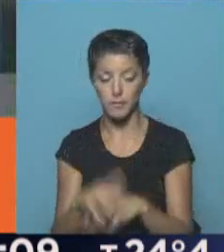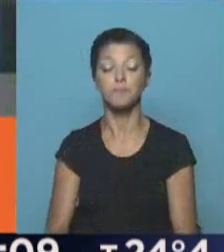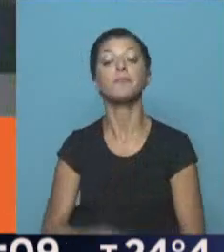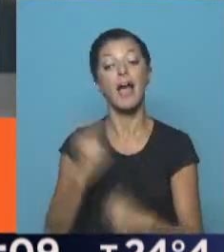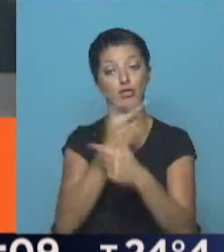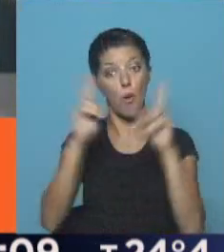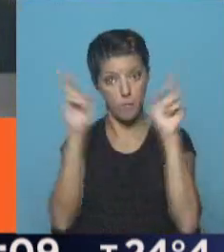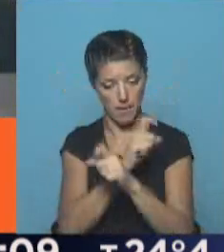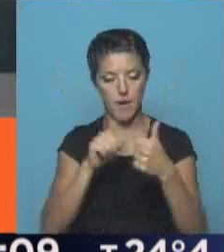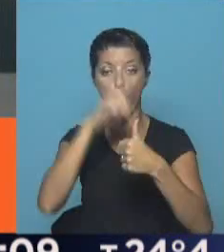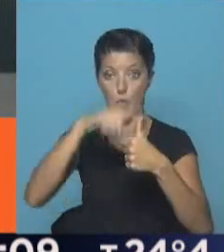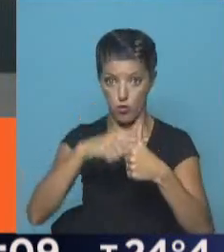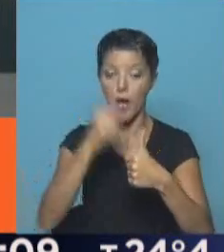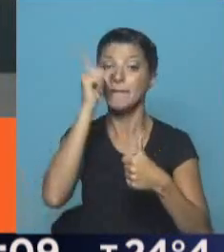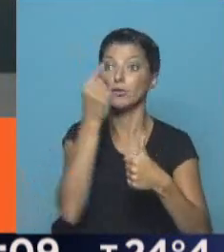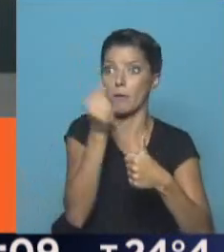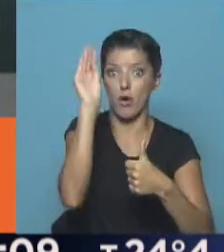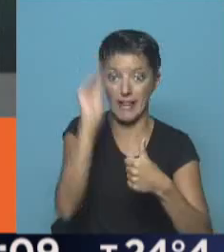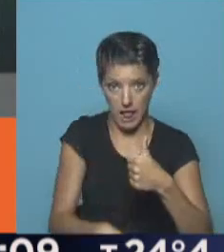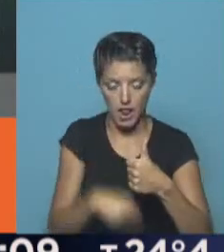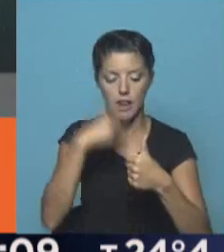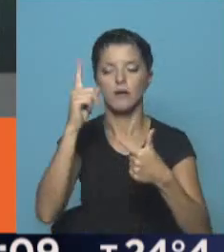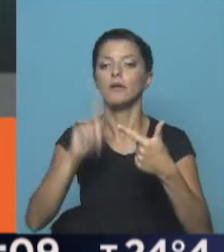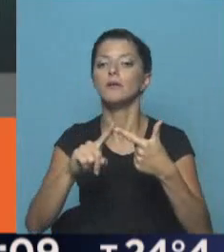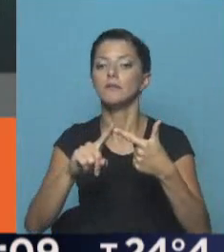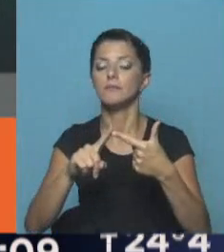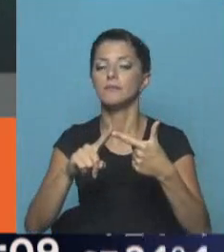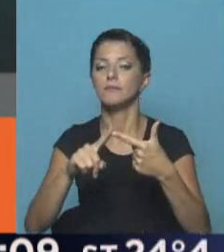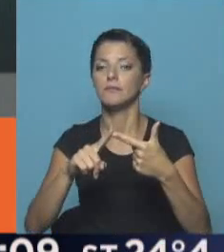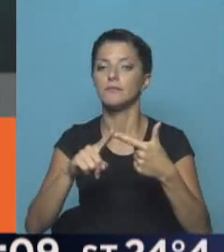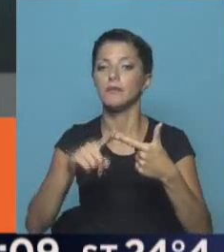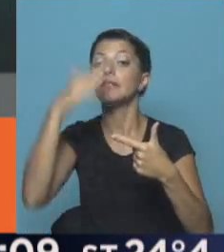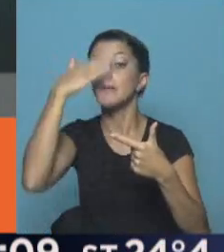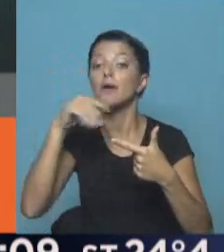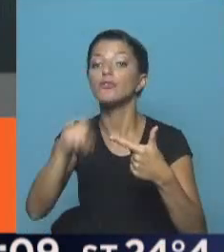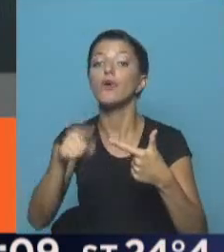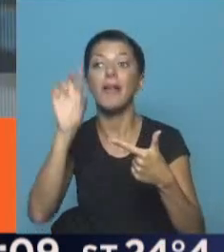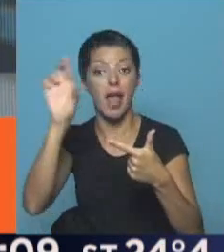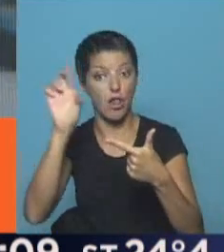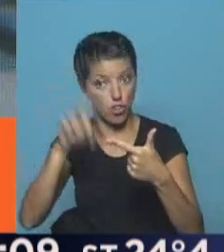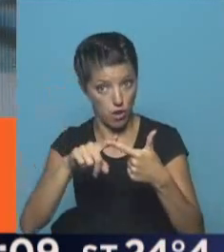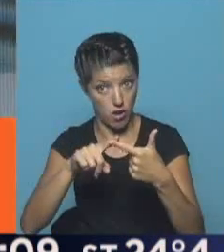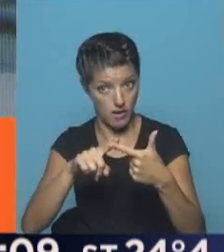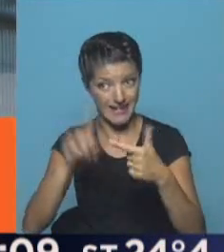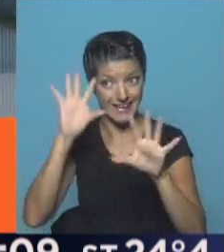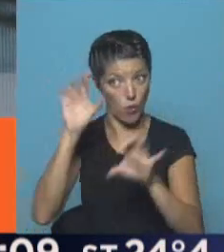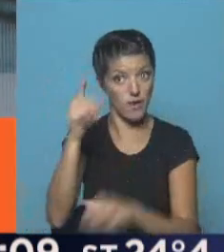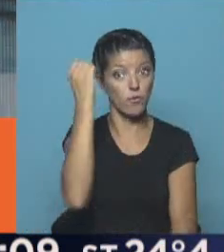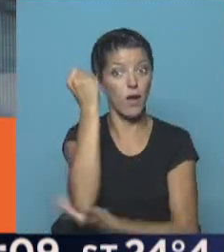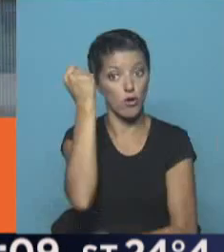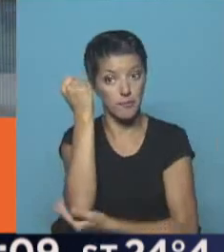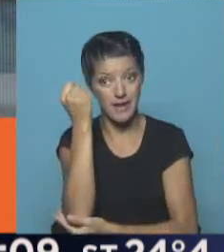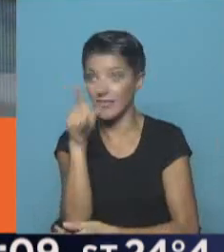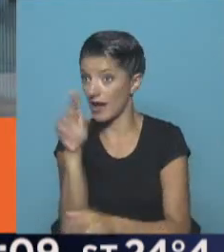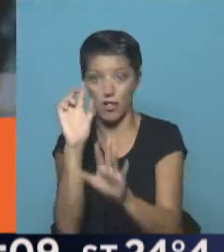precio del petróleo y la sobrevaloración, la apreciación del dólar. Claro. Recordemos que es una economía todavía dolarizada.